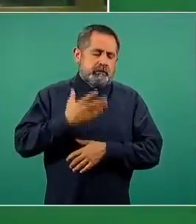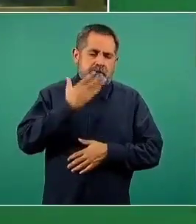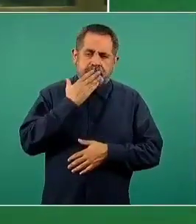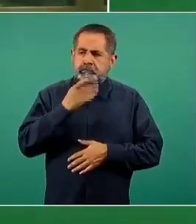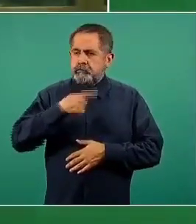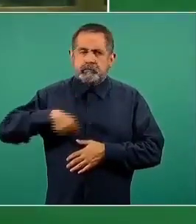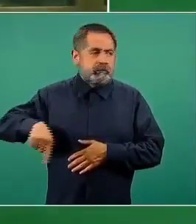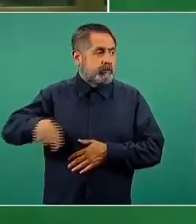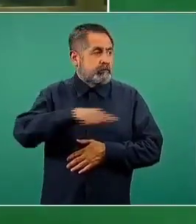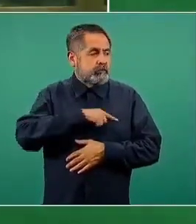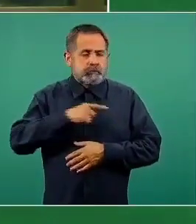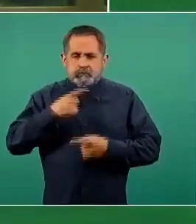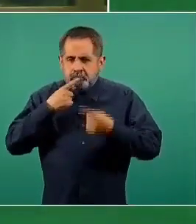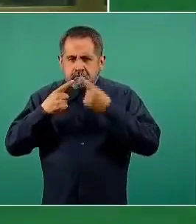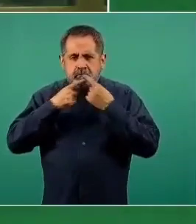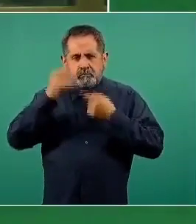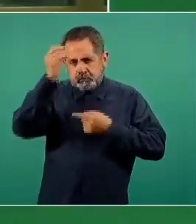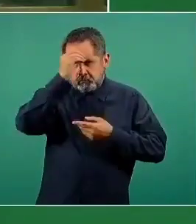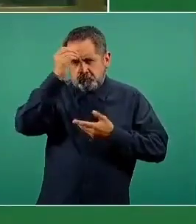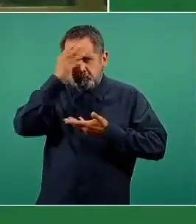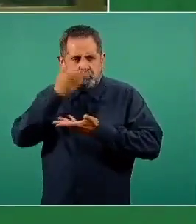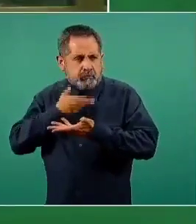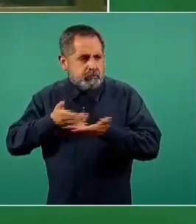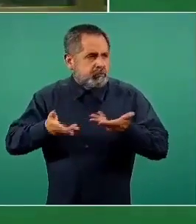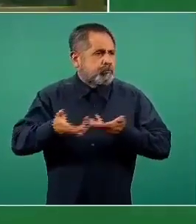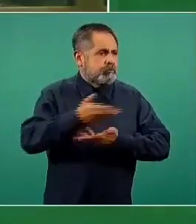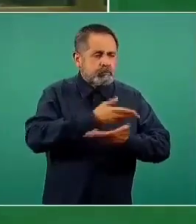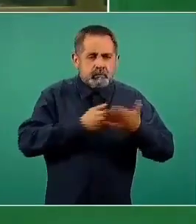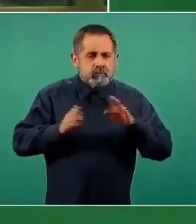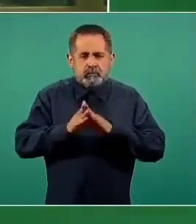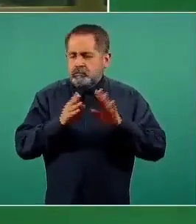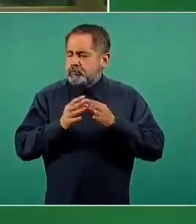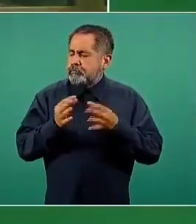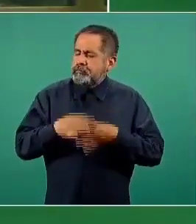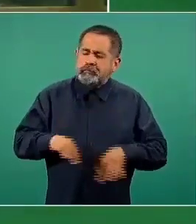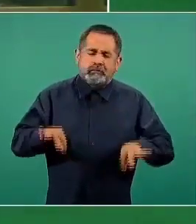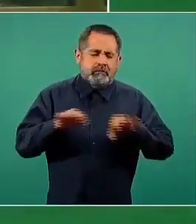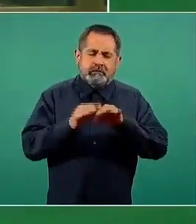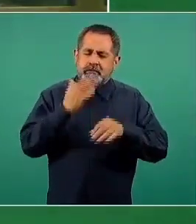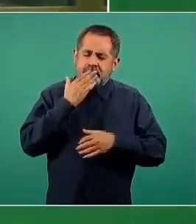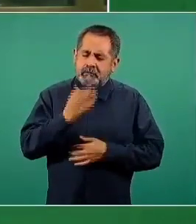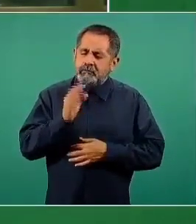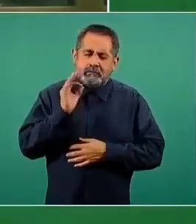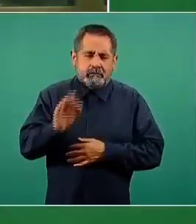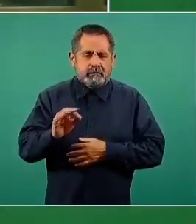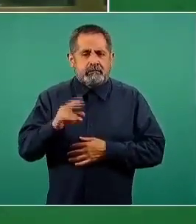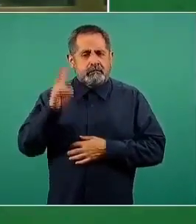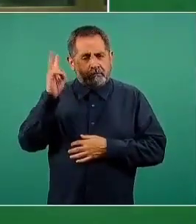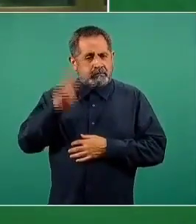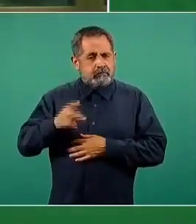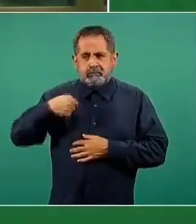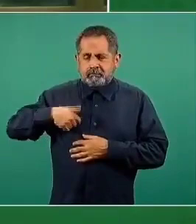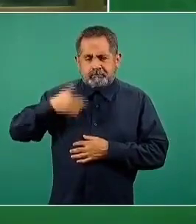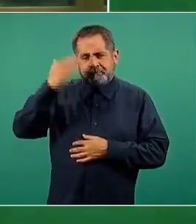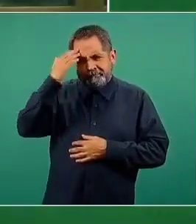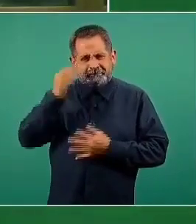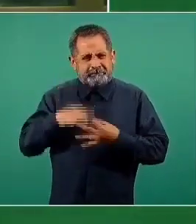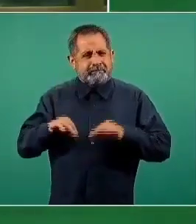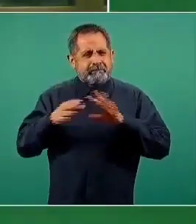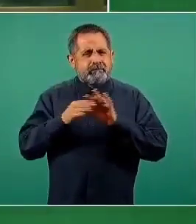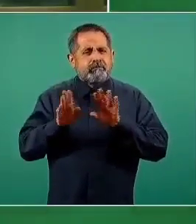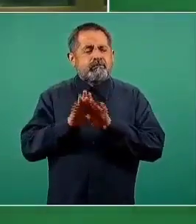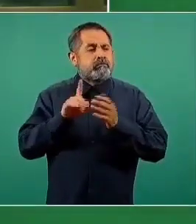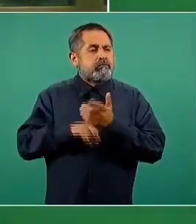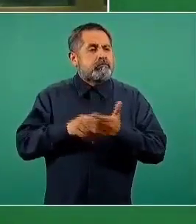de intercambio de análisis de acciones y resultados. Estamos ciertos de la importancia de este ejercicio ante